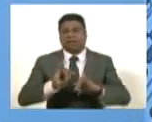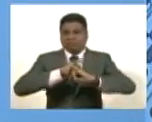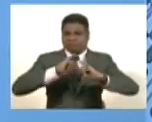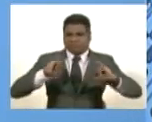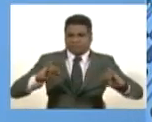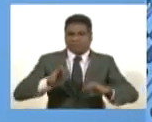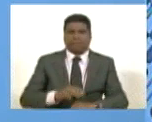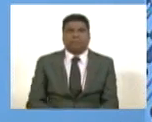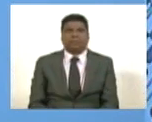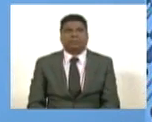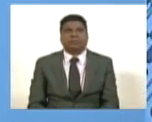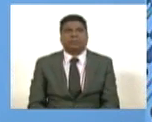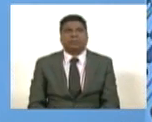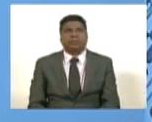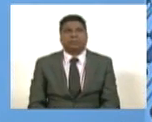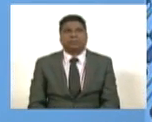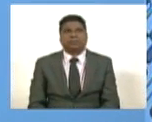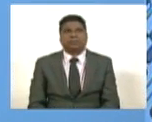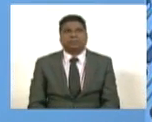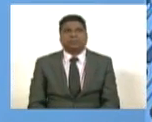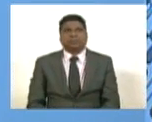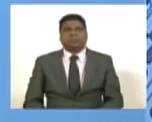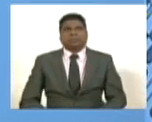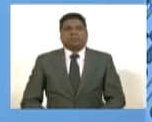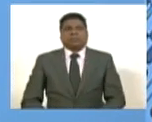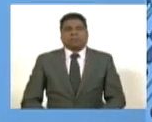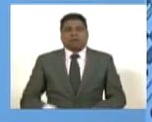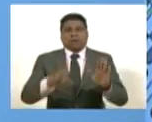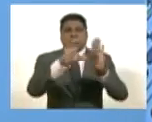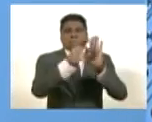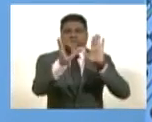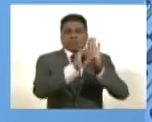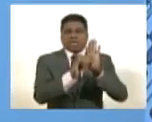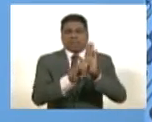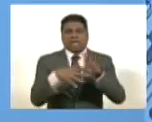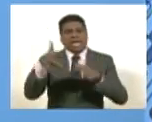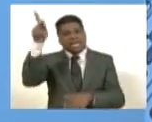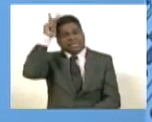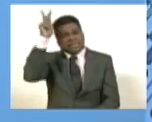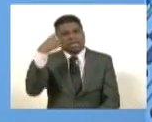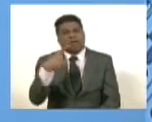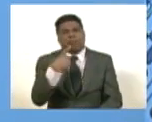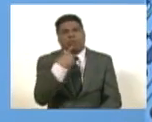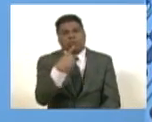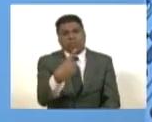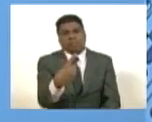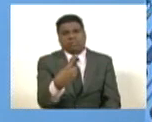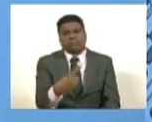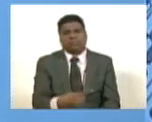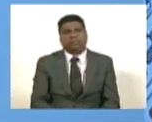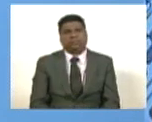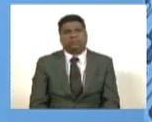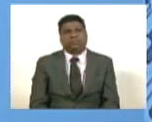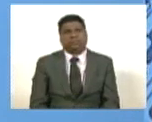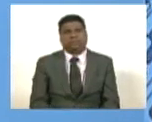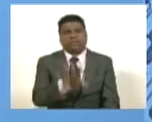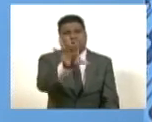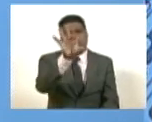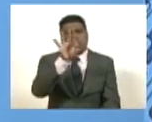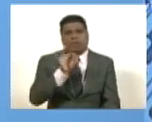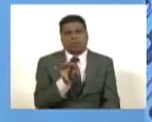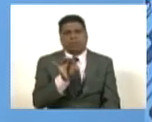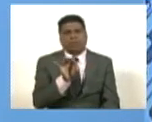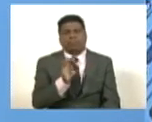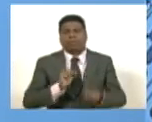Finalmente, en el caso de los constituyentes indígenas, como bien lo establecen las bases comiciales, serán electos sobre